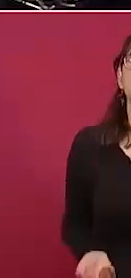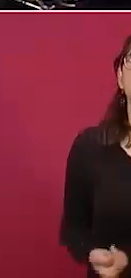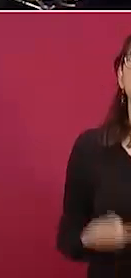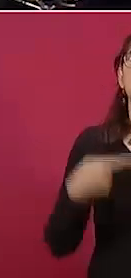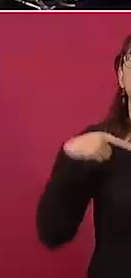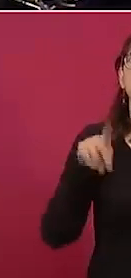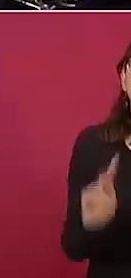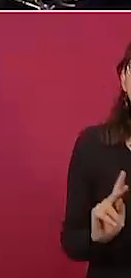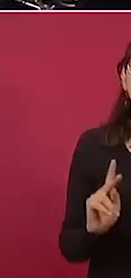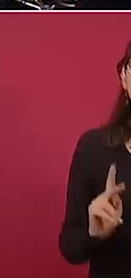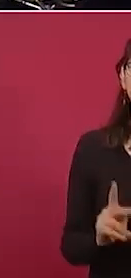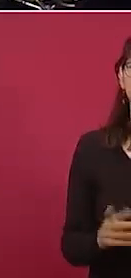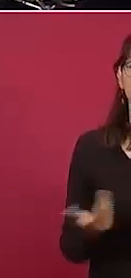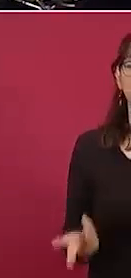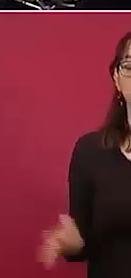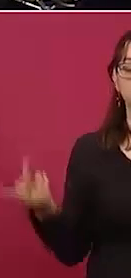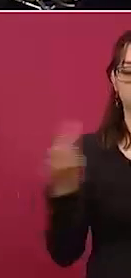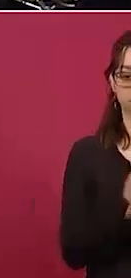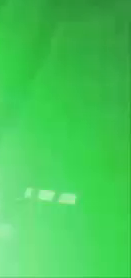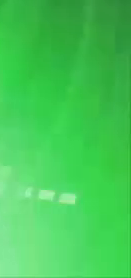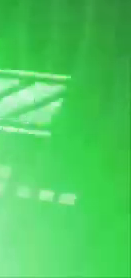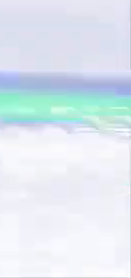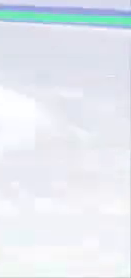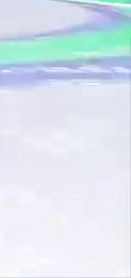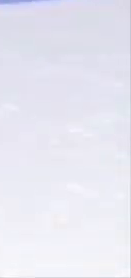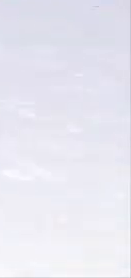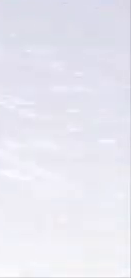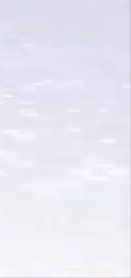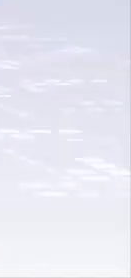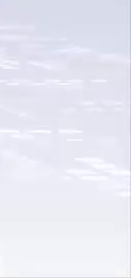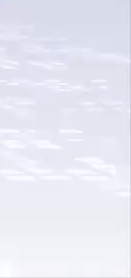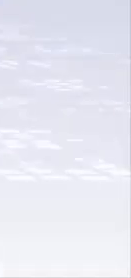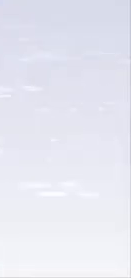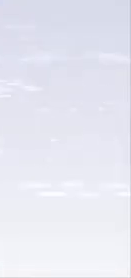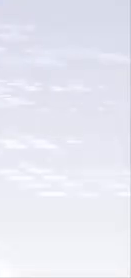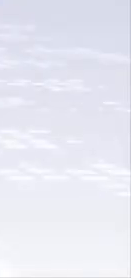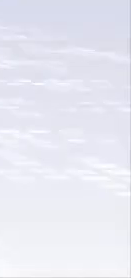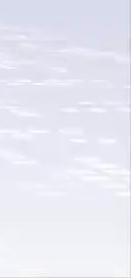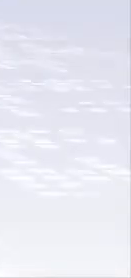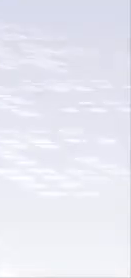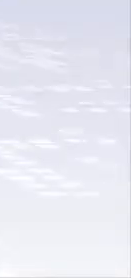ni con el presidente de esta nación, Joe Biden. Noticieros Teleurbano.